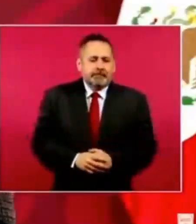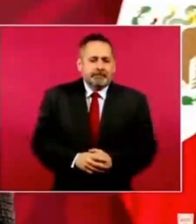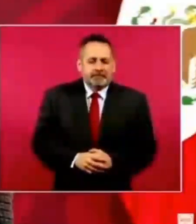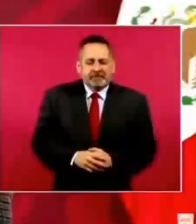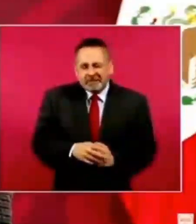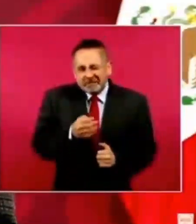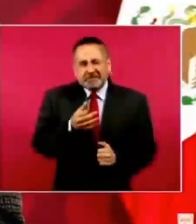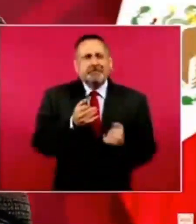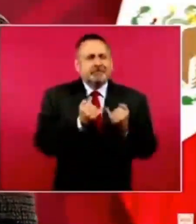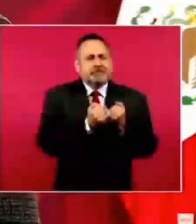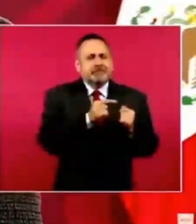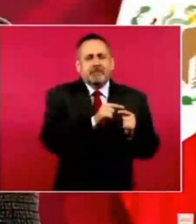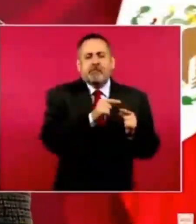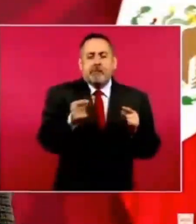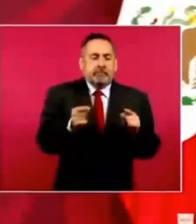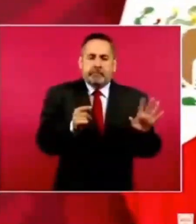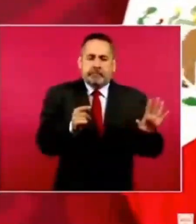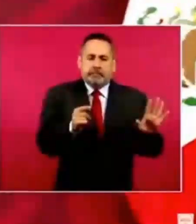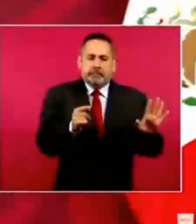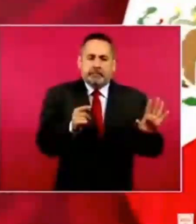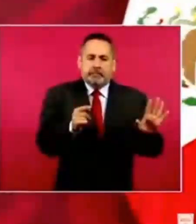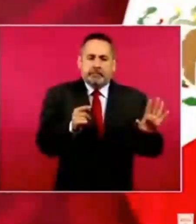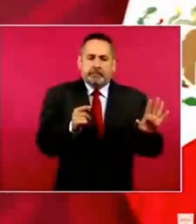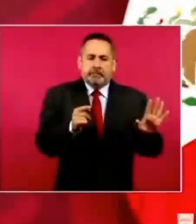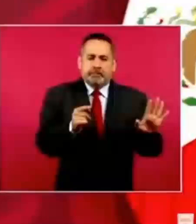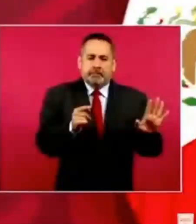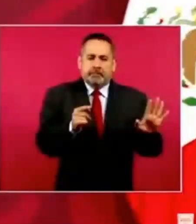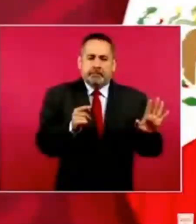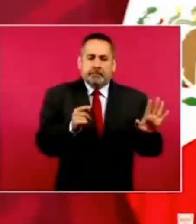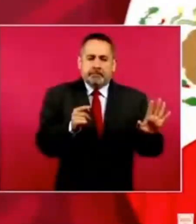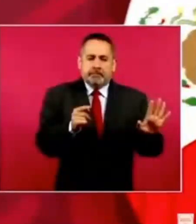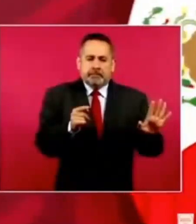casi, porque hay muchos periodistas honestos.